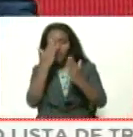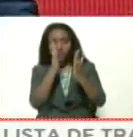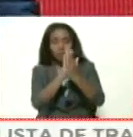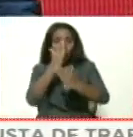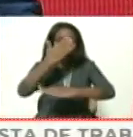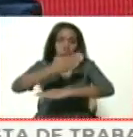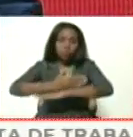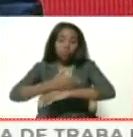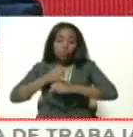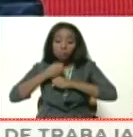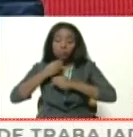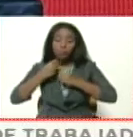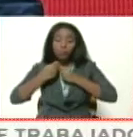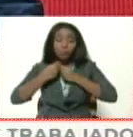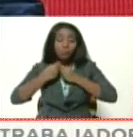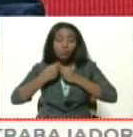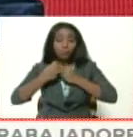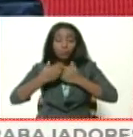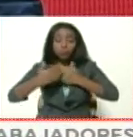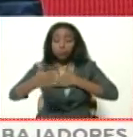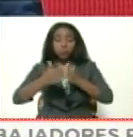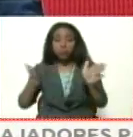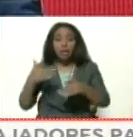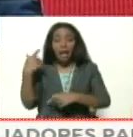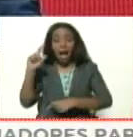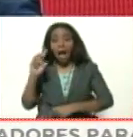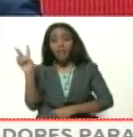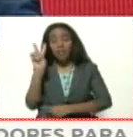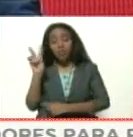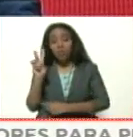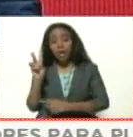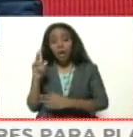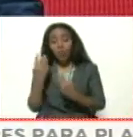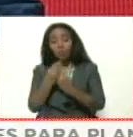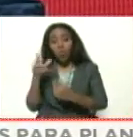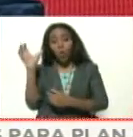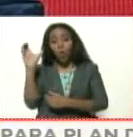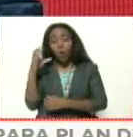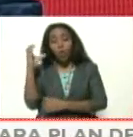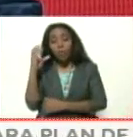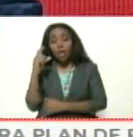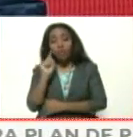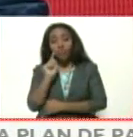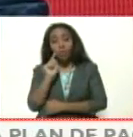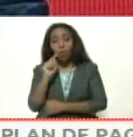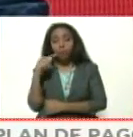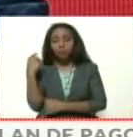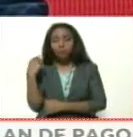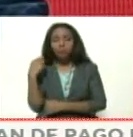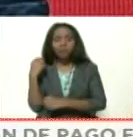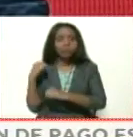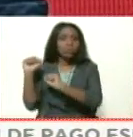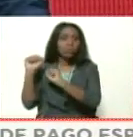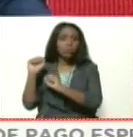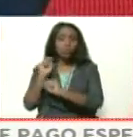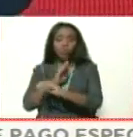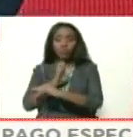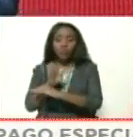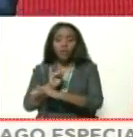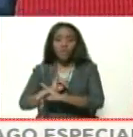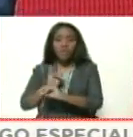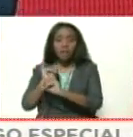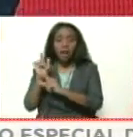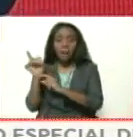tan extensa y tan porosa que tiene Venezuela con Colombia, te negaste, fuiste reticente, al final por